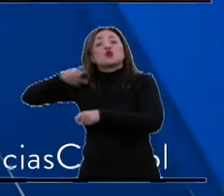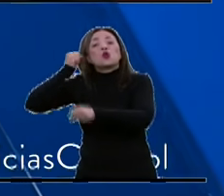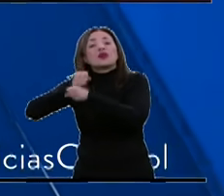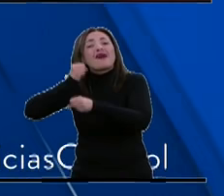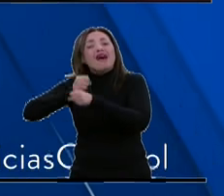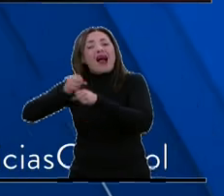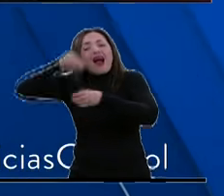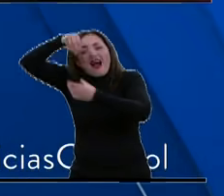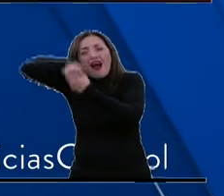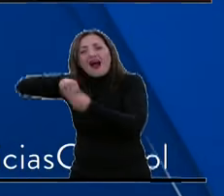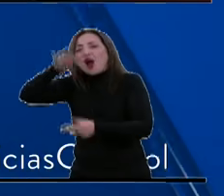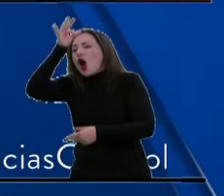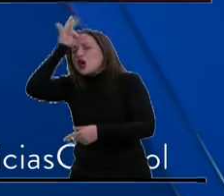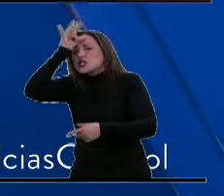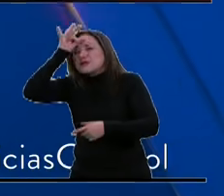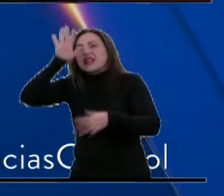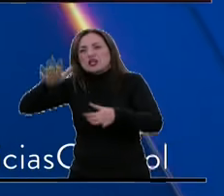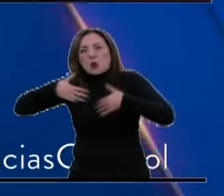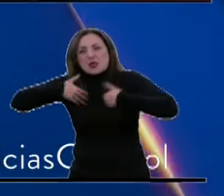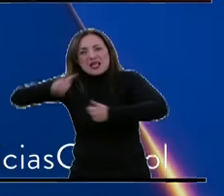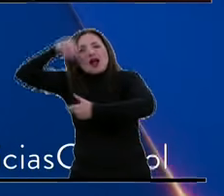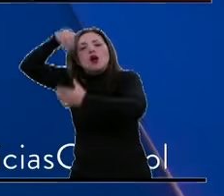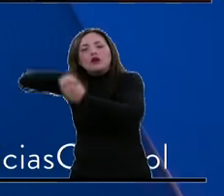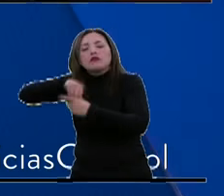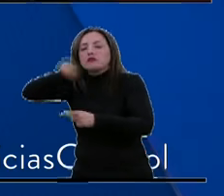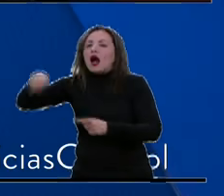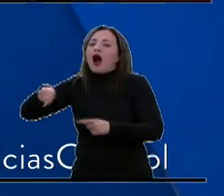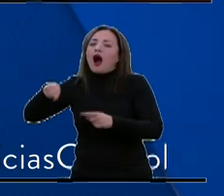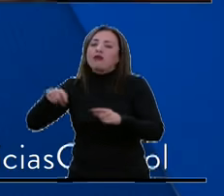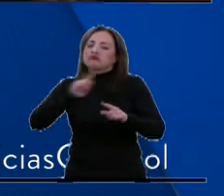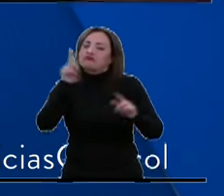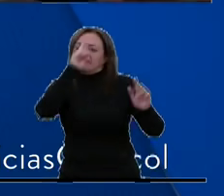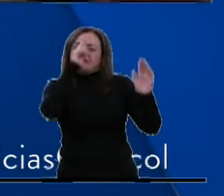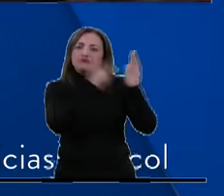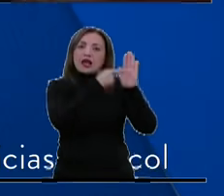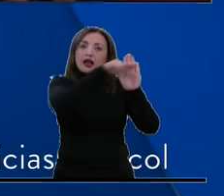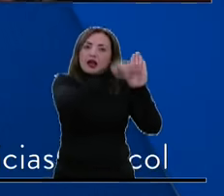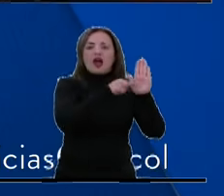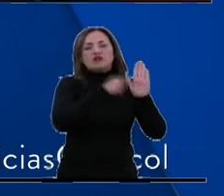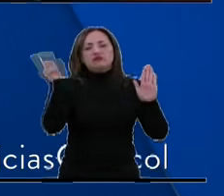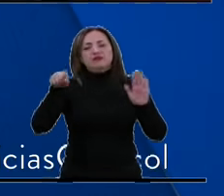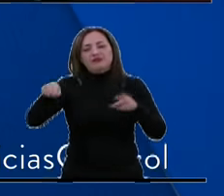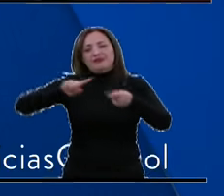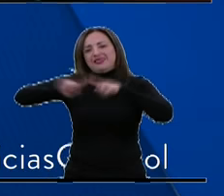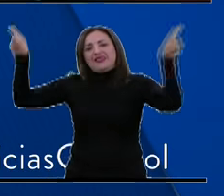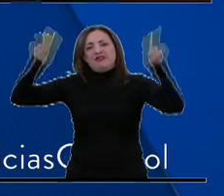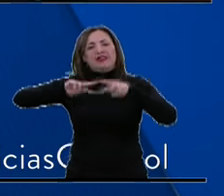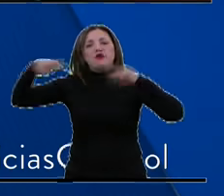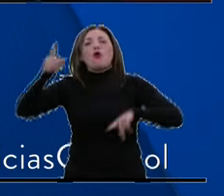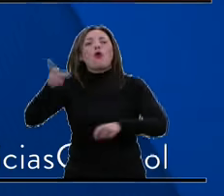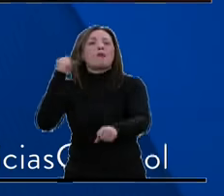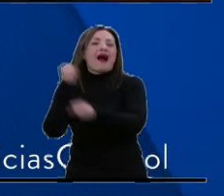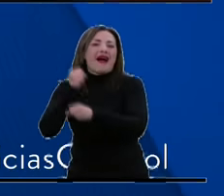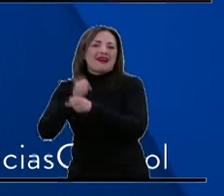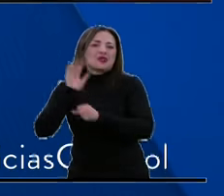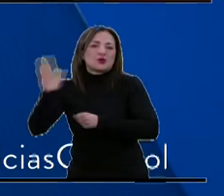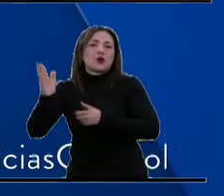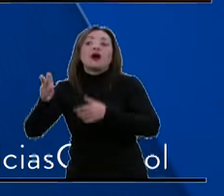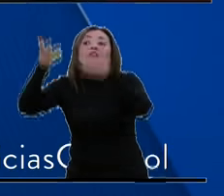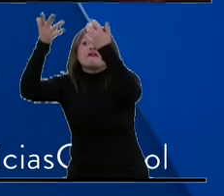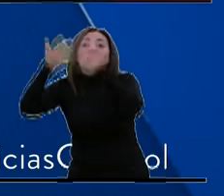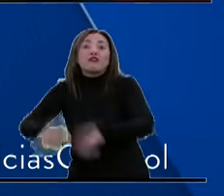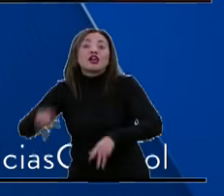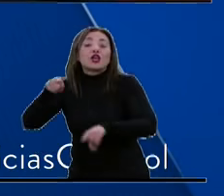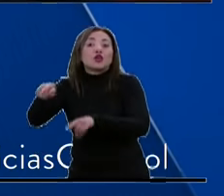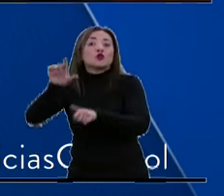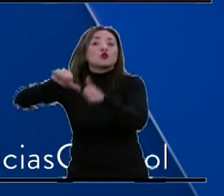todo el personal de salud está exceptuado de esta medida puesto que ellos pues prestan servicio y cuando terminan el turno